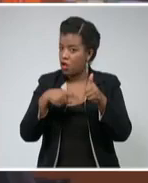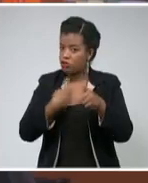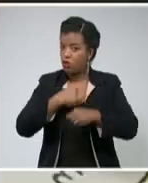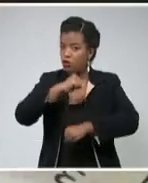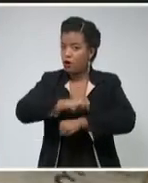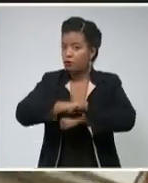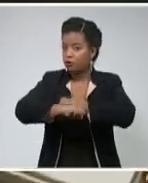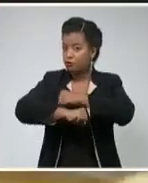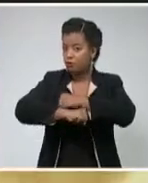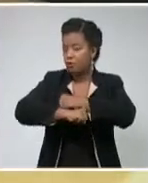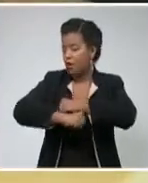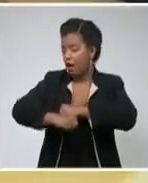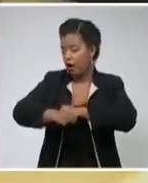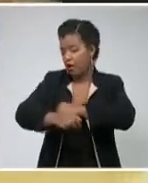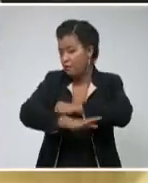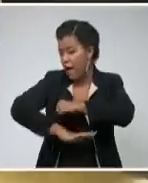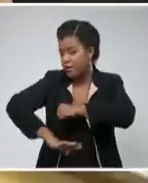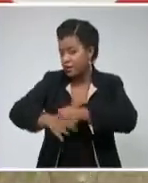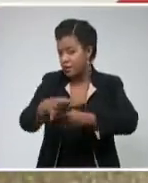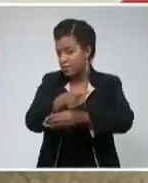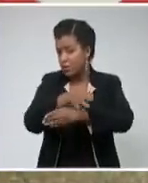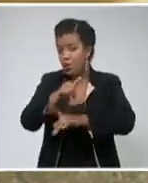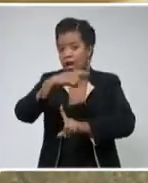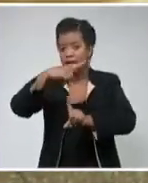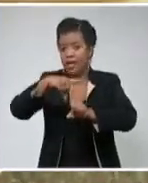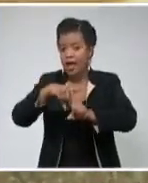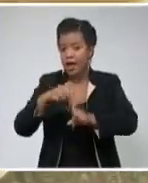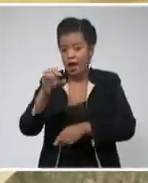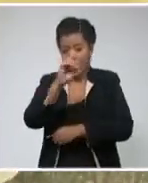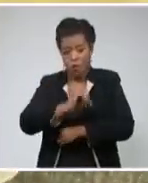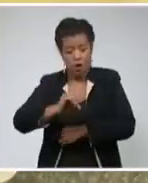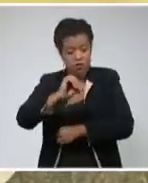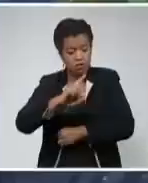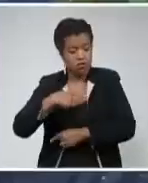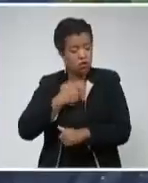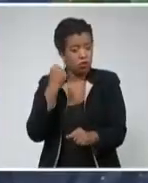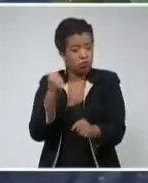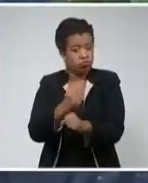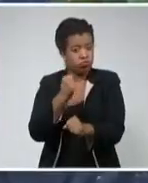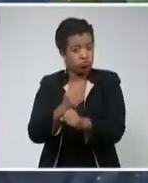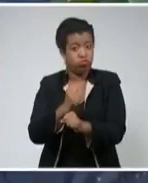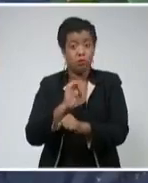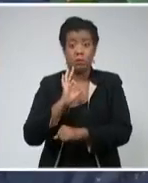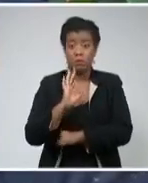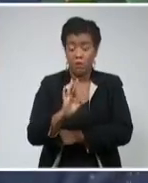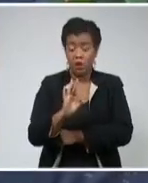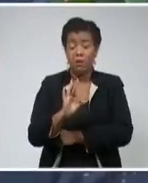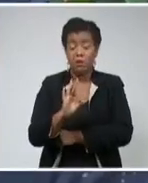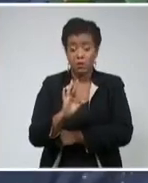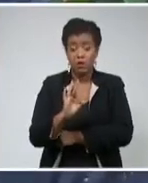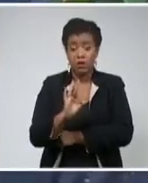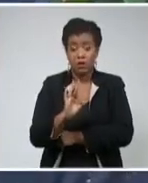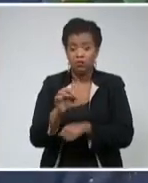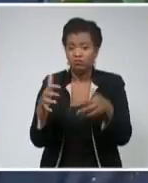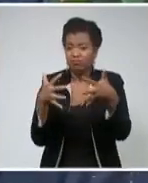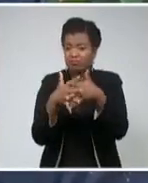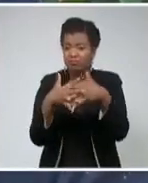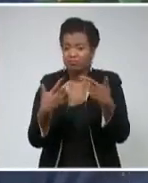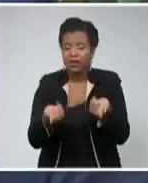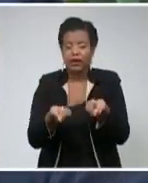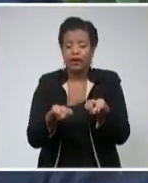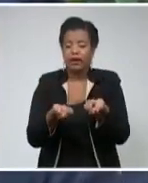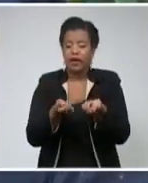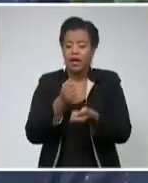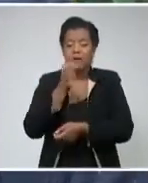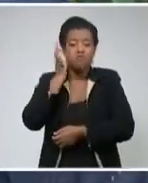estructuras de base y las propias tareas internas de la organización, que son los indicadores medibles que tienen que ver con la